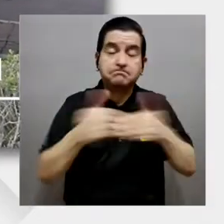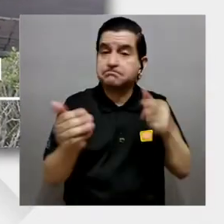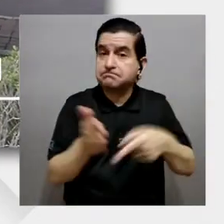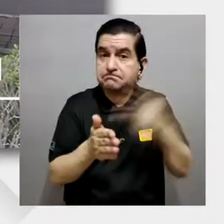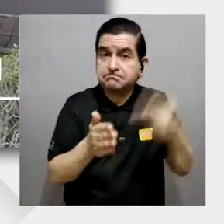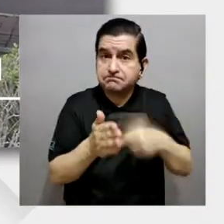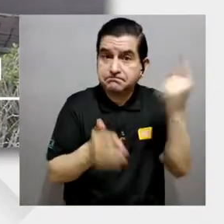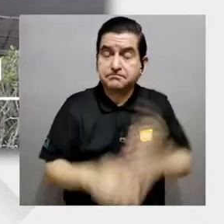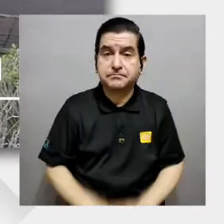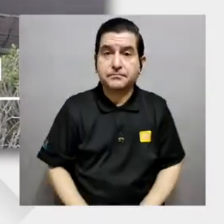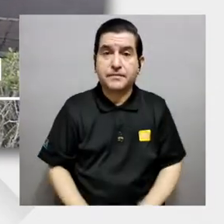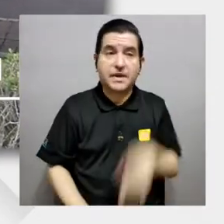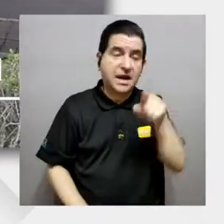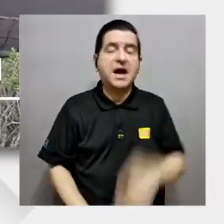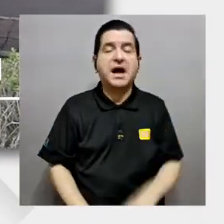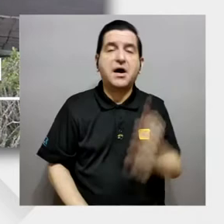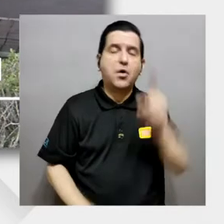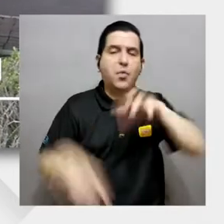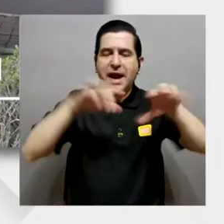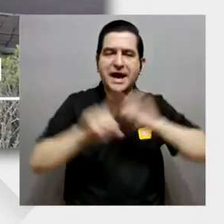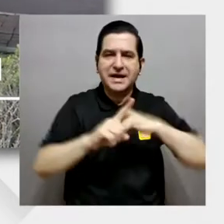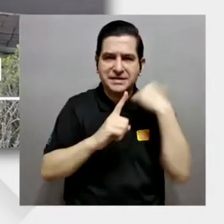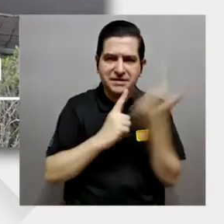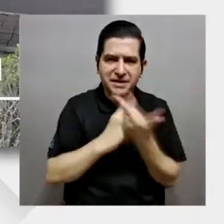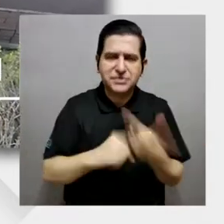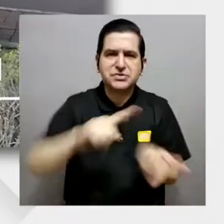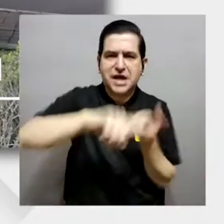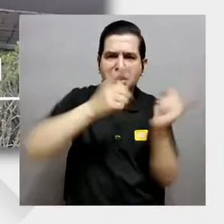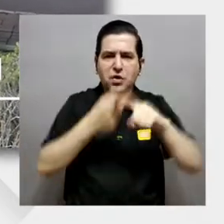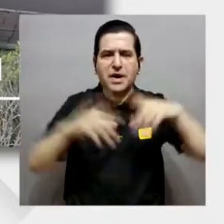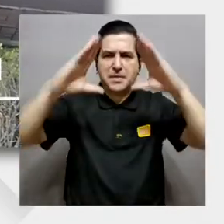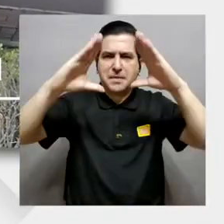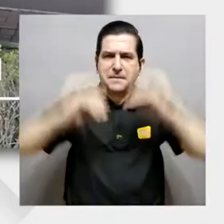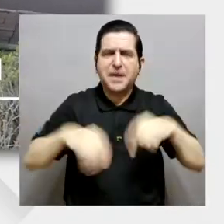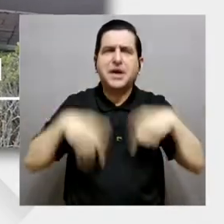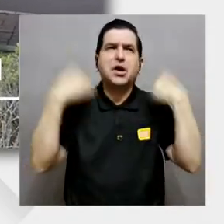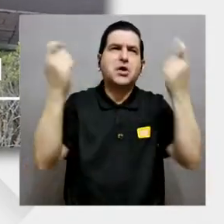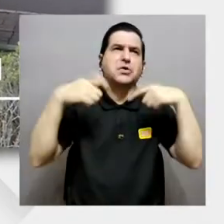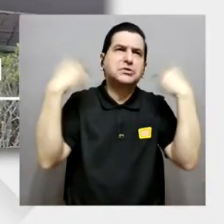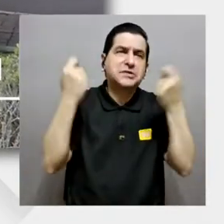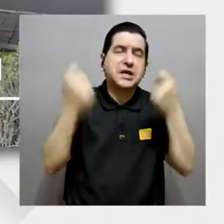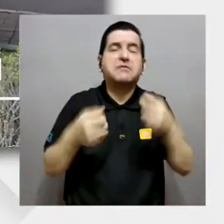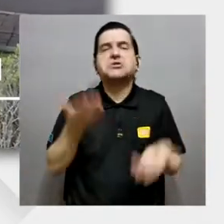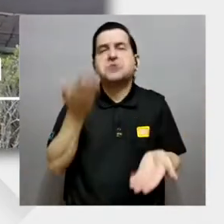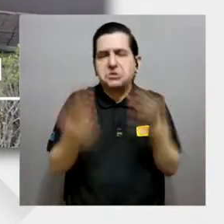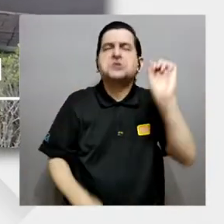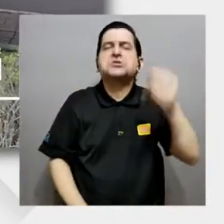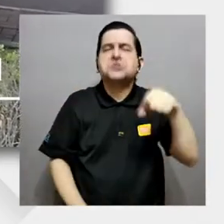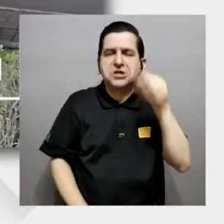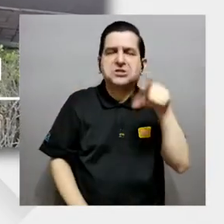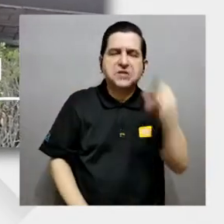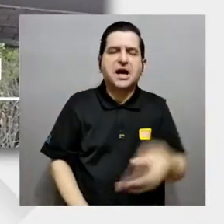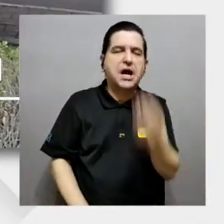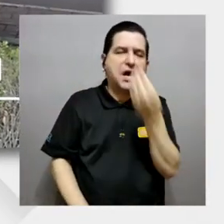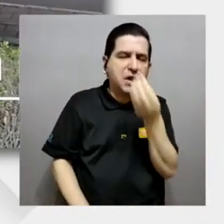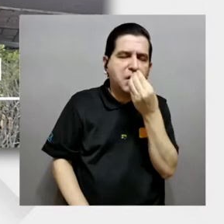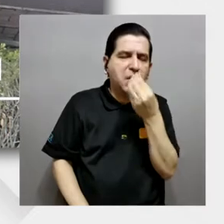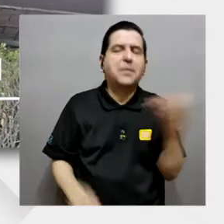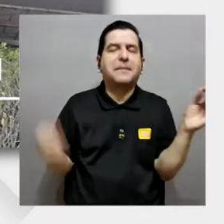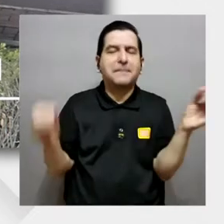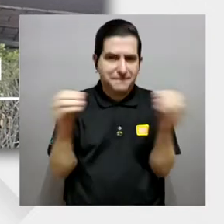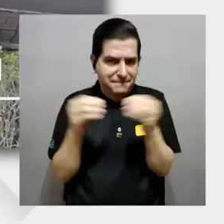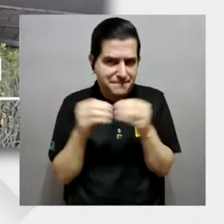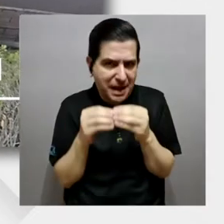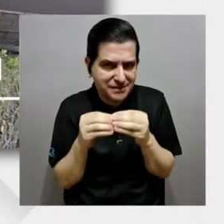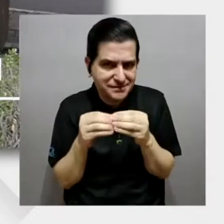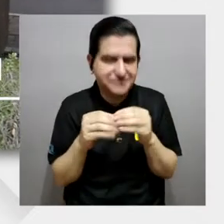Aunque a veces cuando, si es una salida social con amigos así en la noche para celebrar algo, pues sí, ahí tal vez sí ya comen un poco